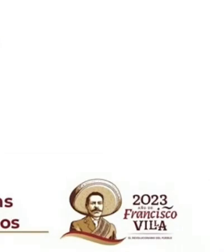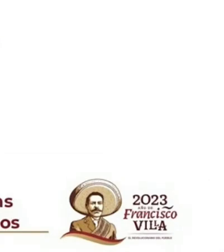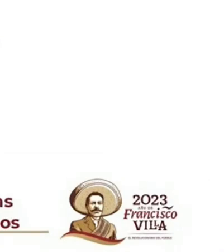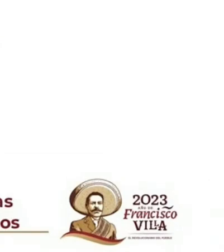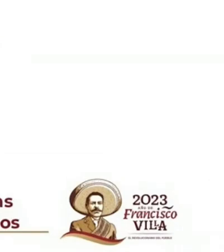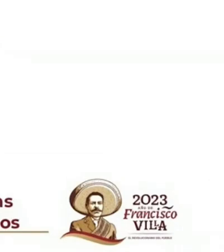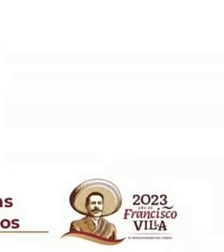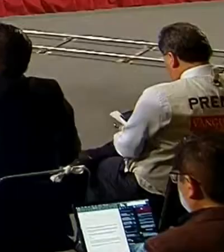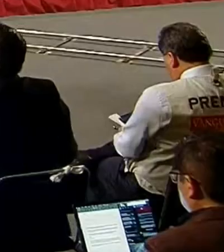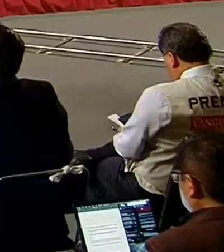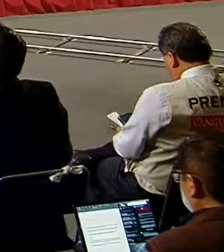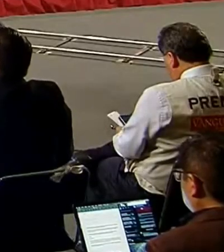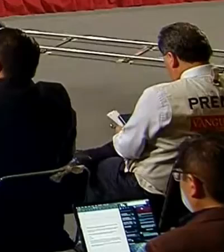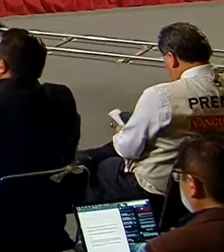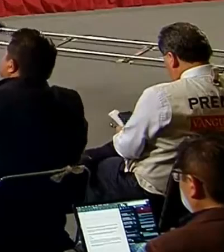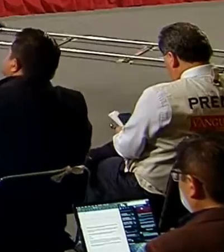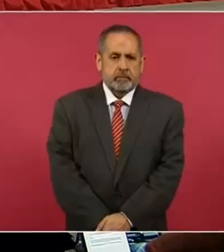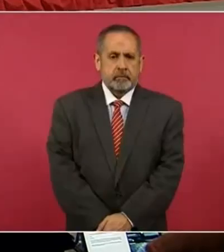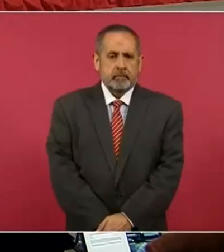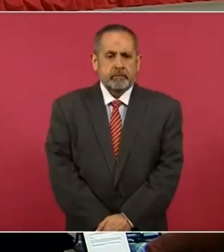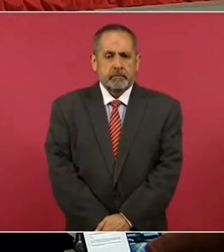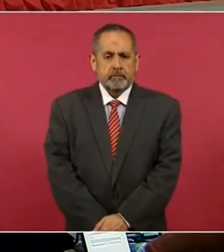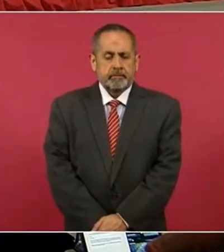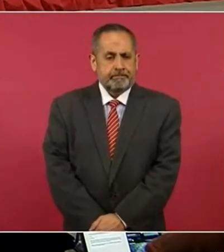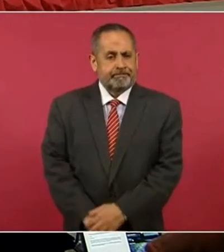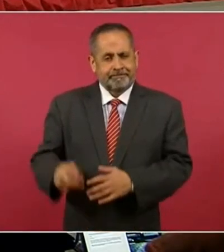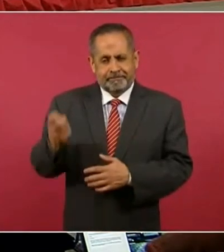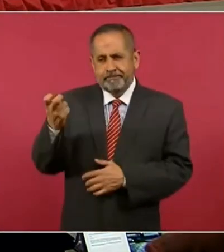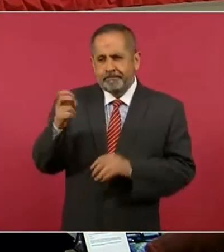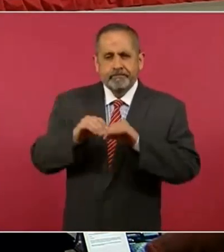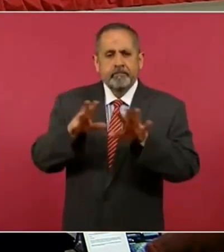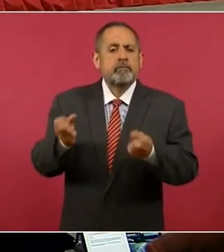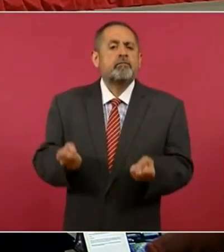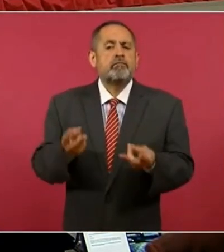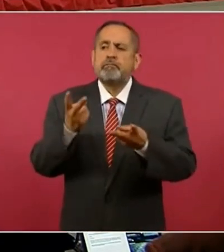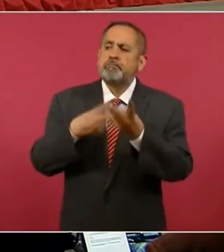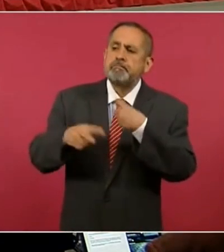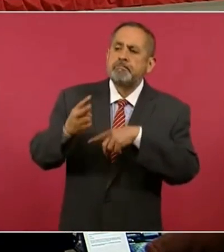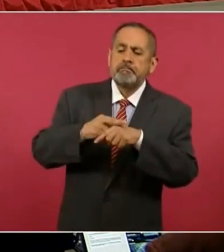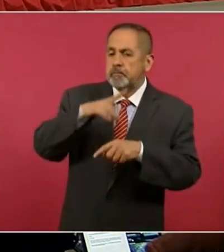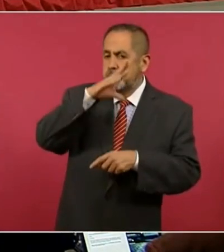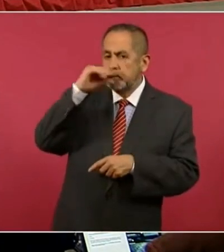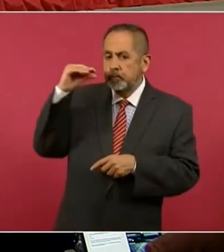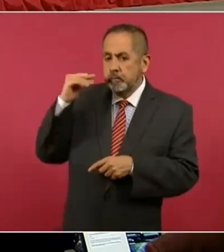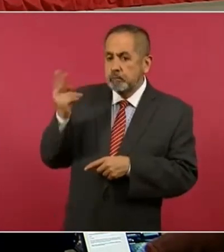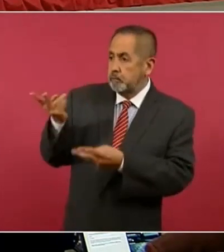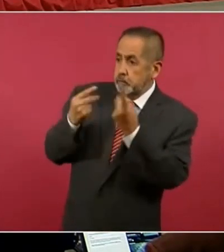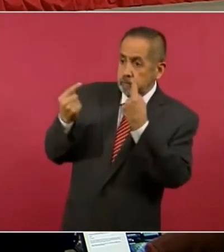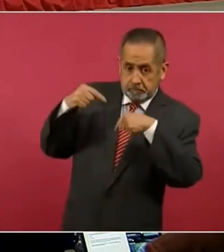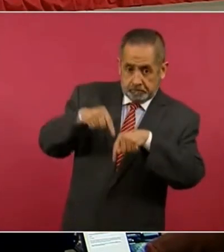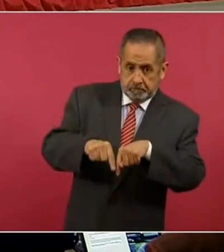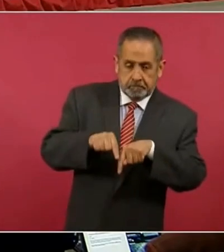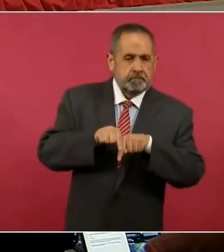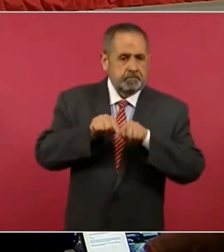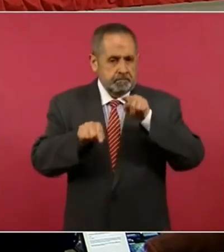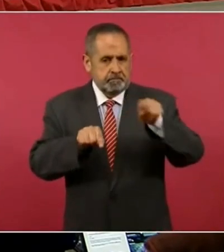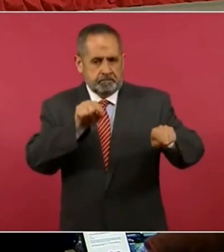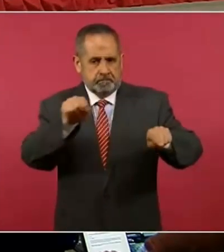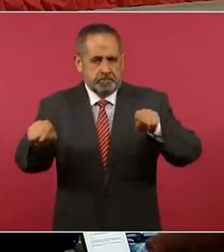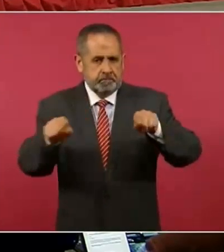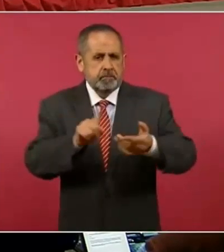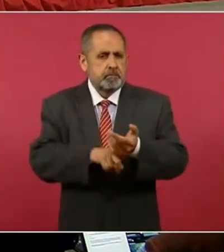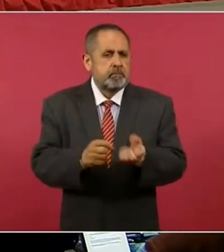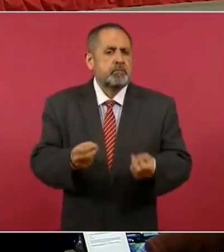este momento estos 610. Y en la siguiente podemos ver cuáles son las principales especialidades que tienen